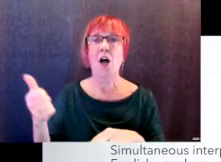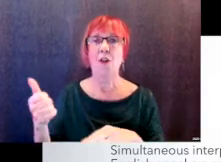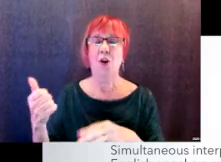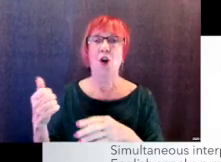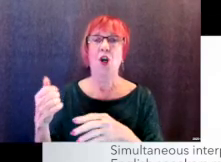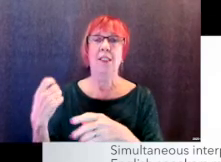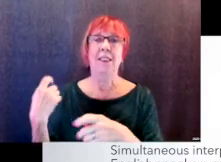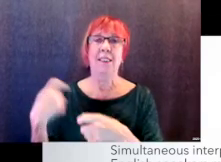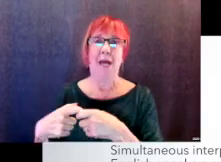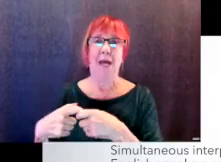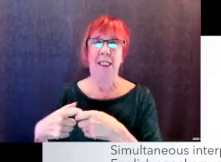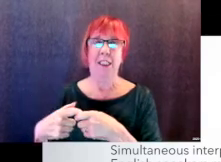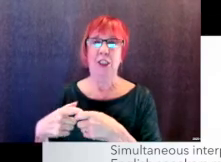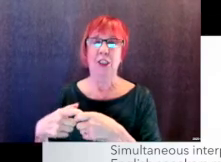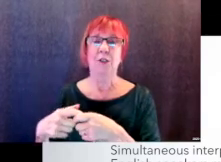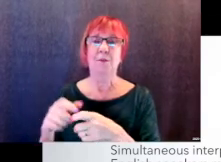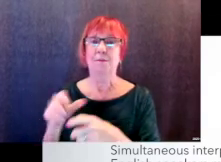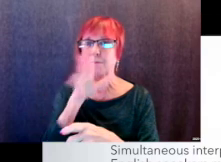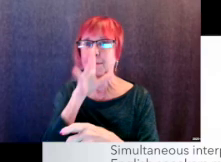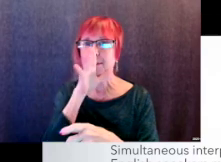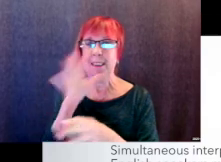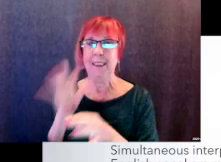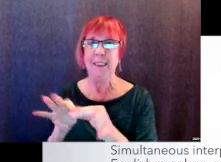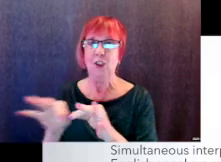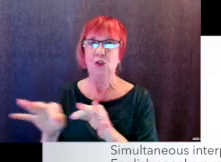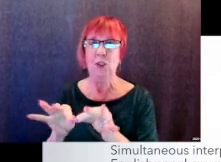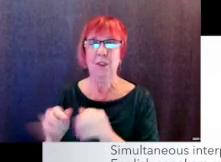Okay, we can move on to the next slide, please.